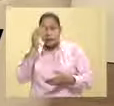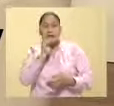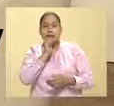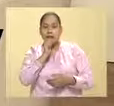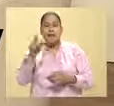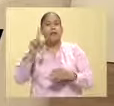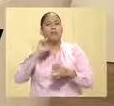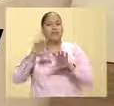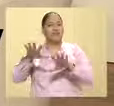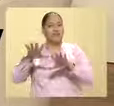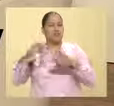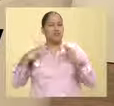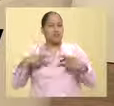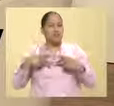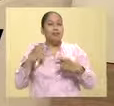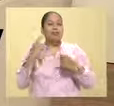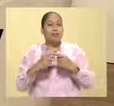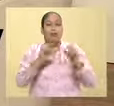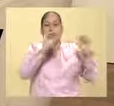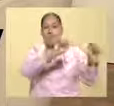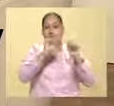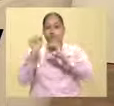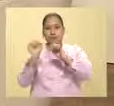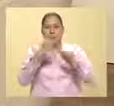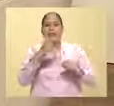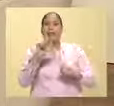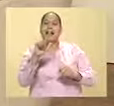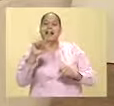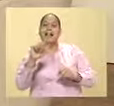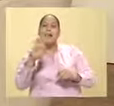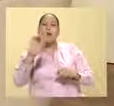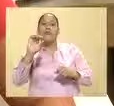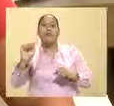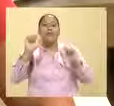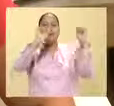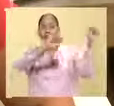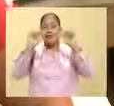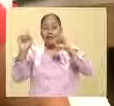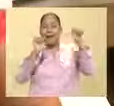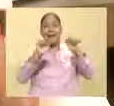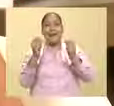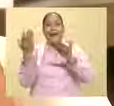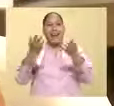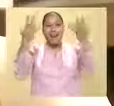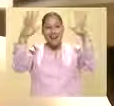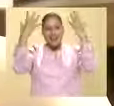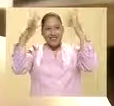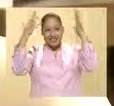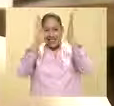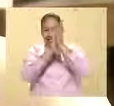conocer una gran persona al avión alabado galia moss rara aquí está con nosotros